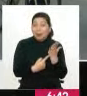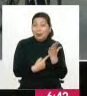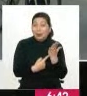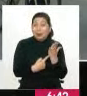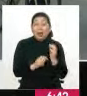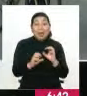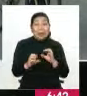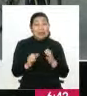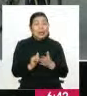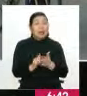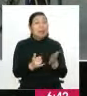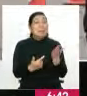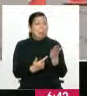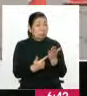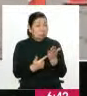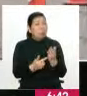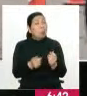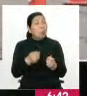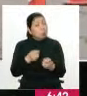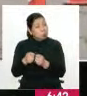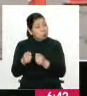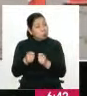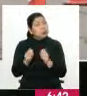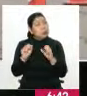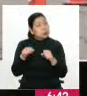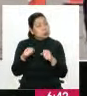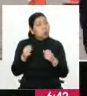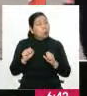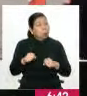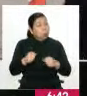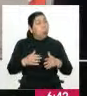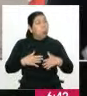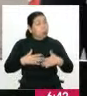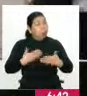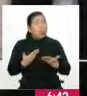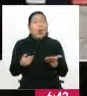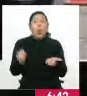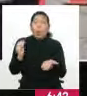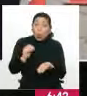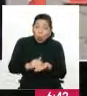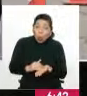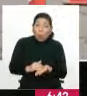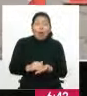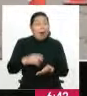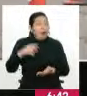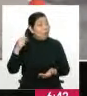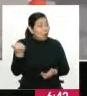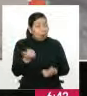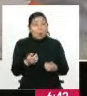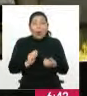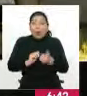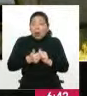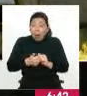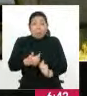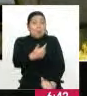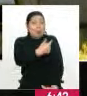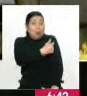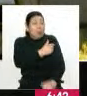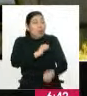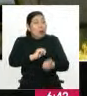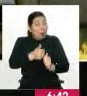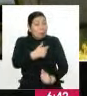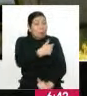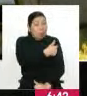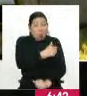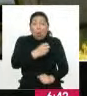mensajero hace que las vacunas se puedan manipular de tal manera que podamos tener nuevas vacunas en un tiempo muy rápido, ¿Ya? aproximadamente